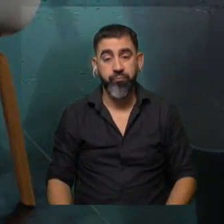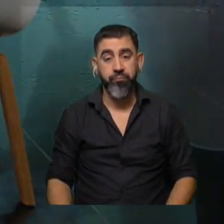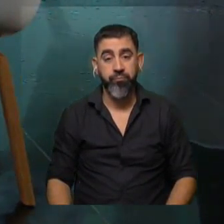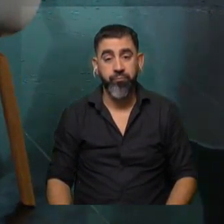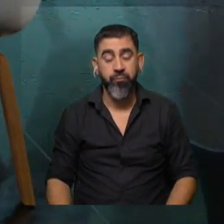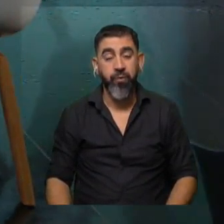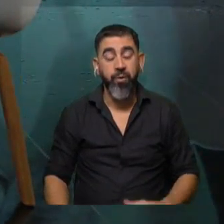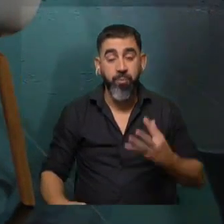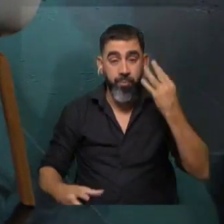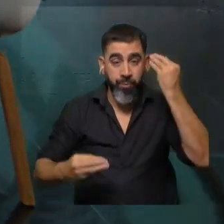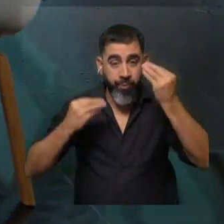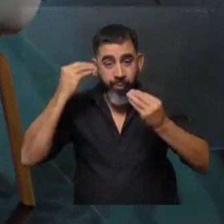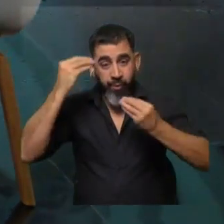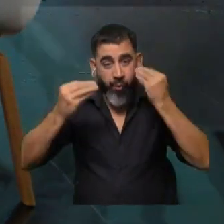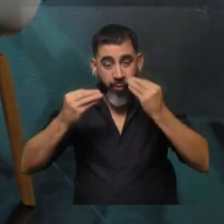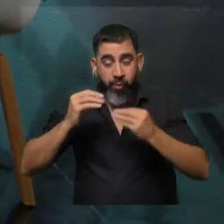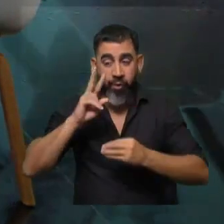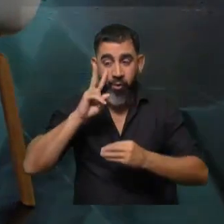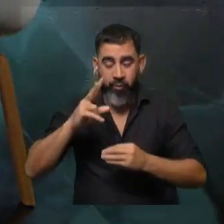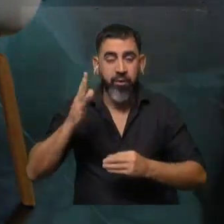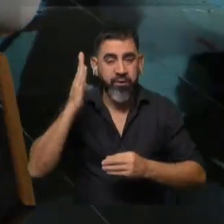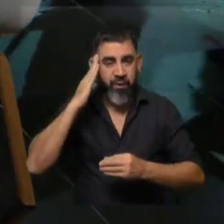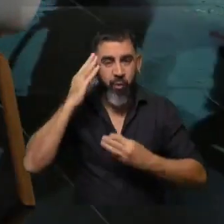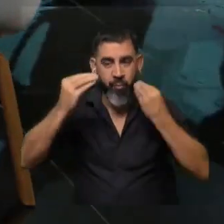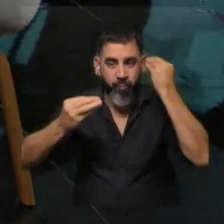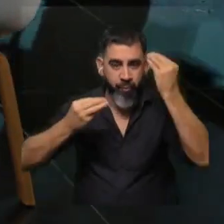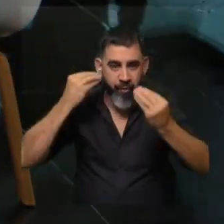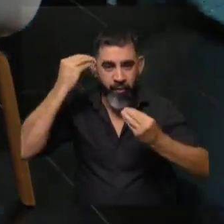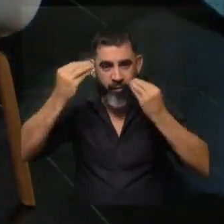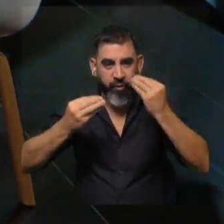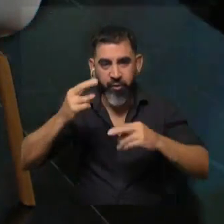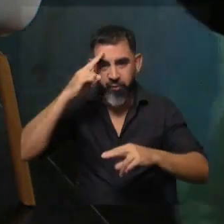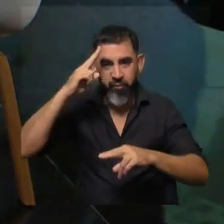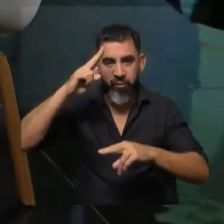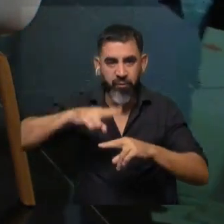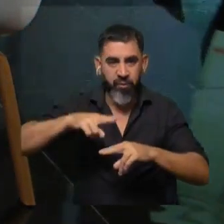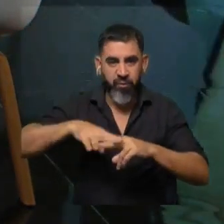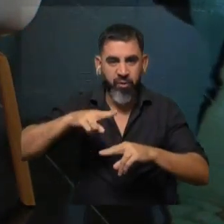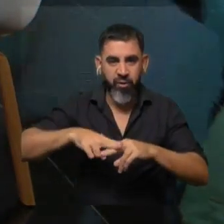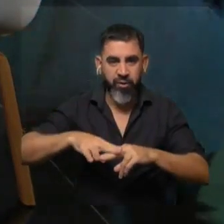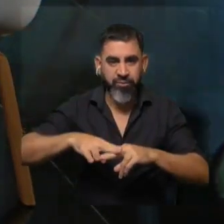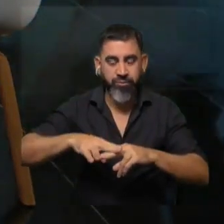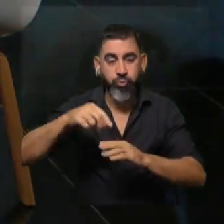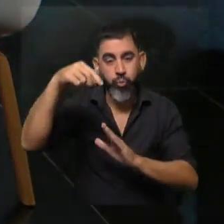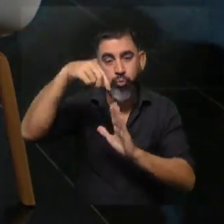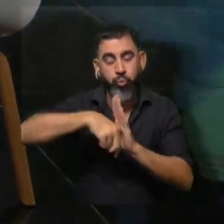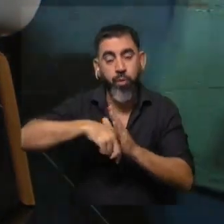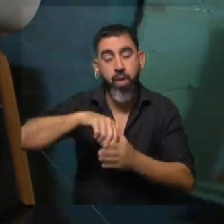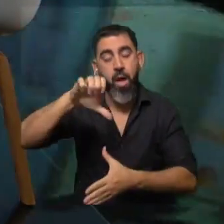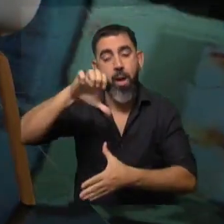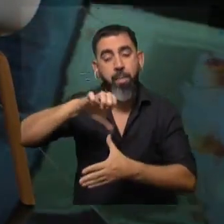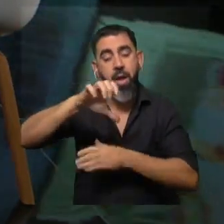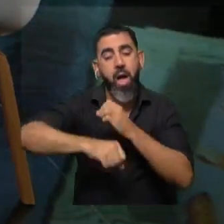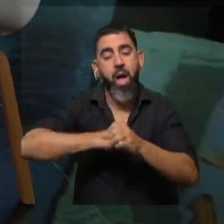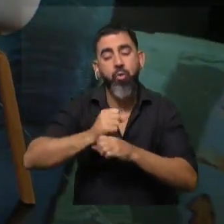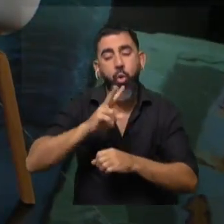la preocupación existente o preocupándonos porque esta enfermedad había aparecido en el cono sur de América alrededor del año